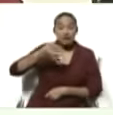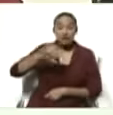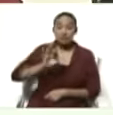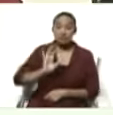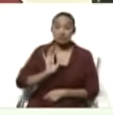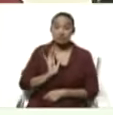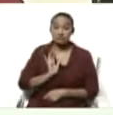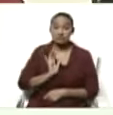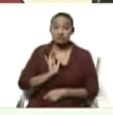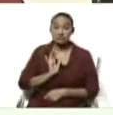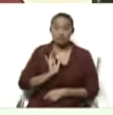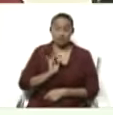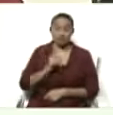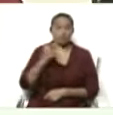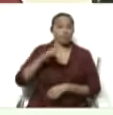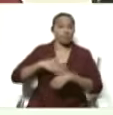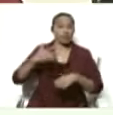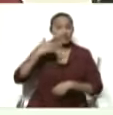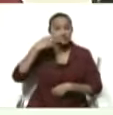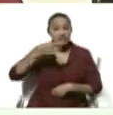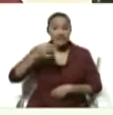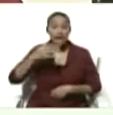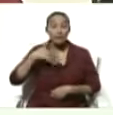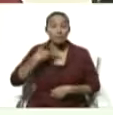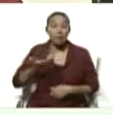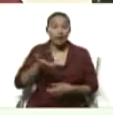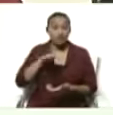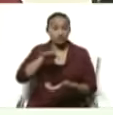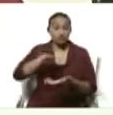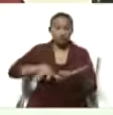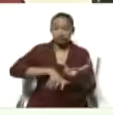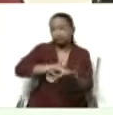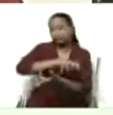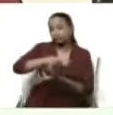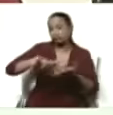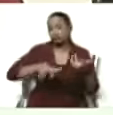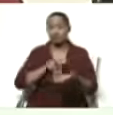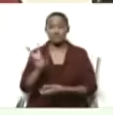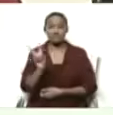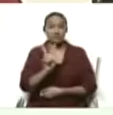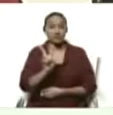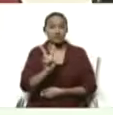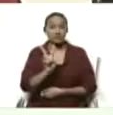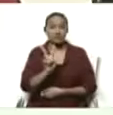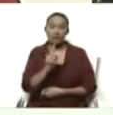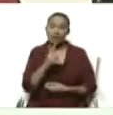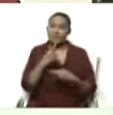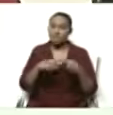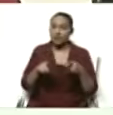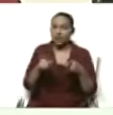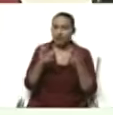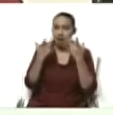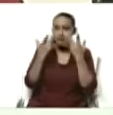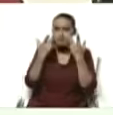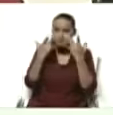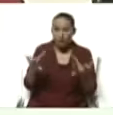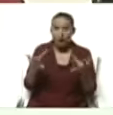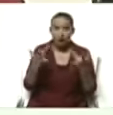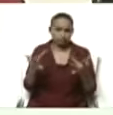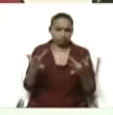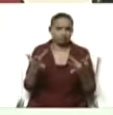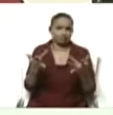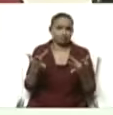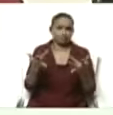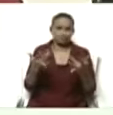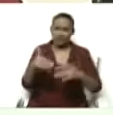Si ocurre un desastre en Venezuela ahora es público notorio y comunicacional